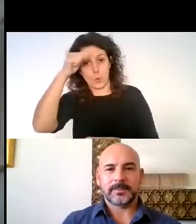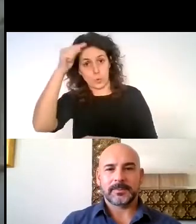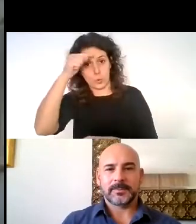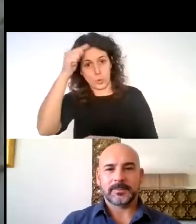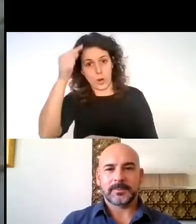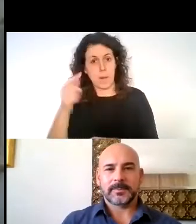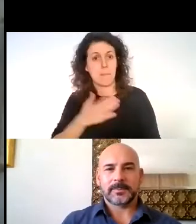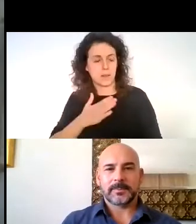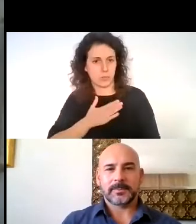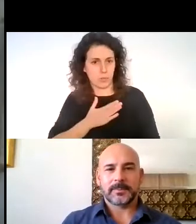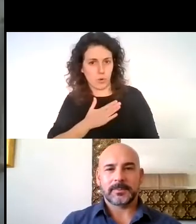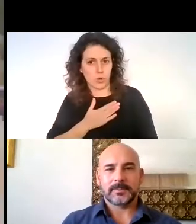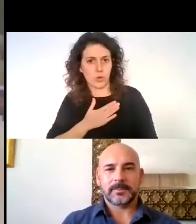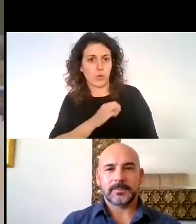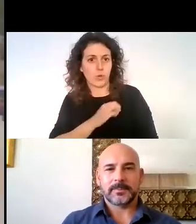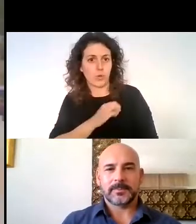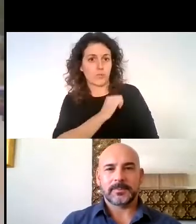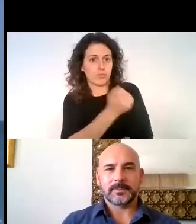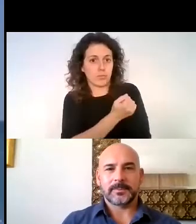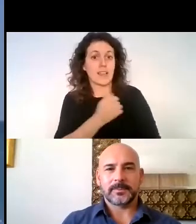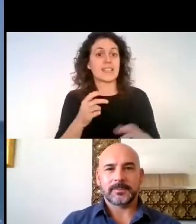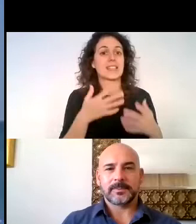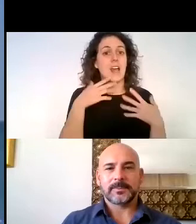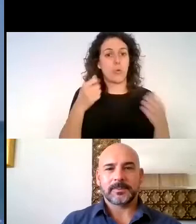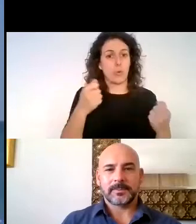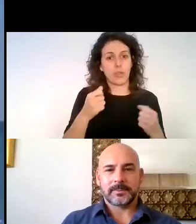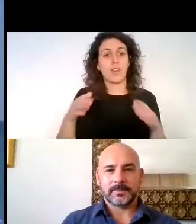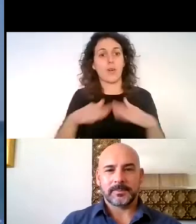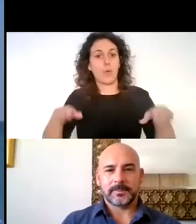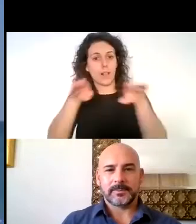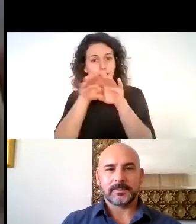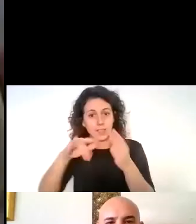patrimonio, la salud, la igualdad, la tecnología,